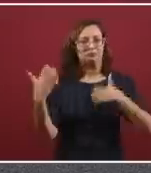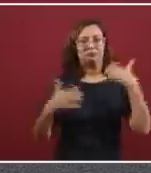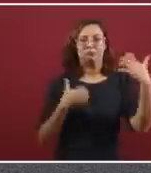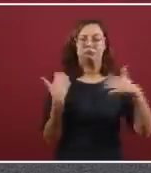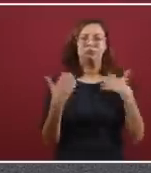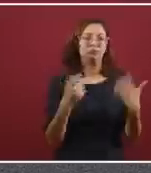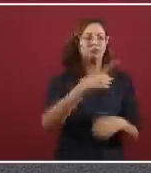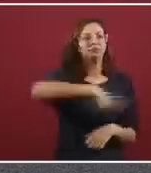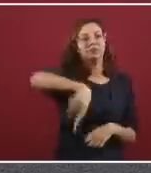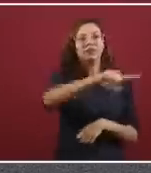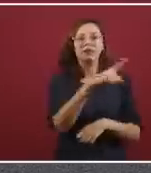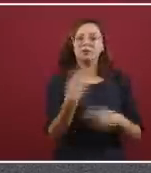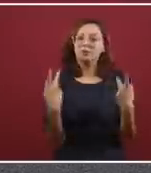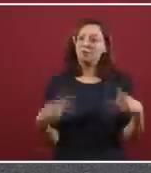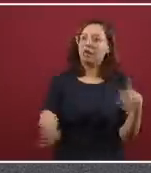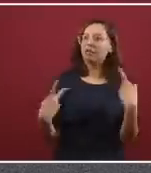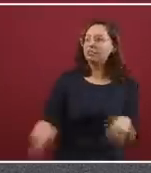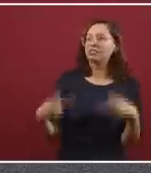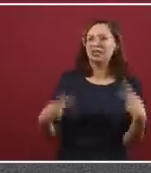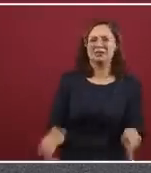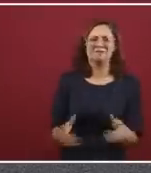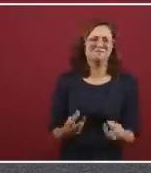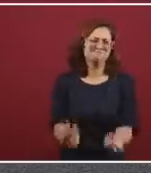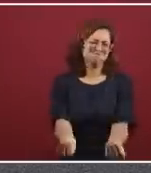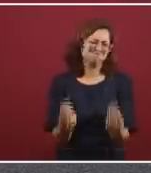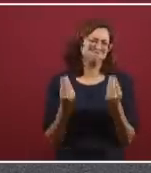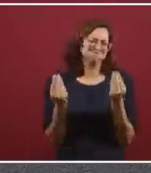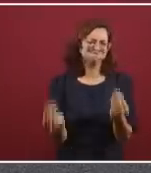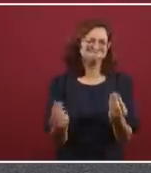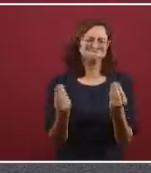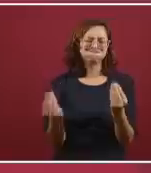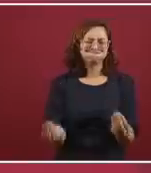todo y en cantidades